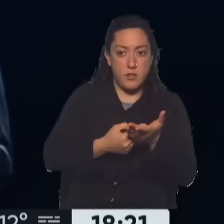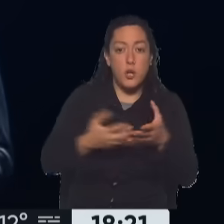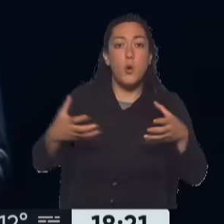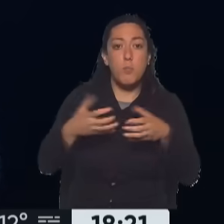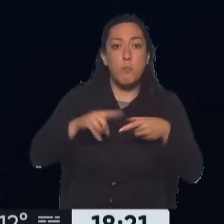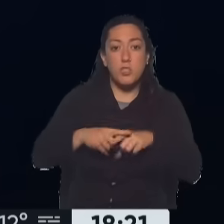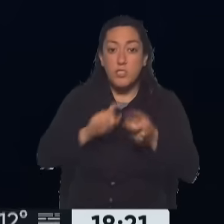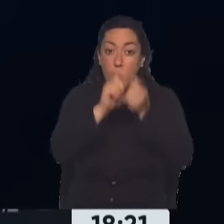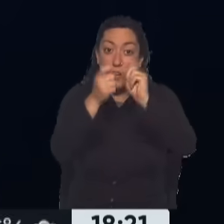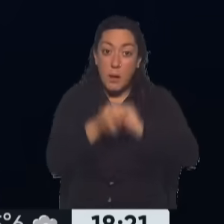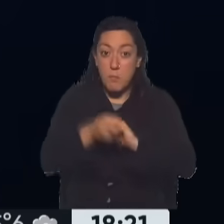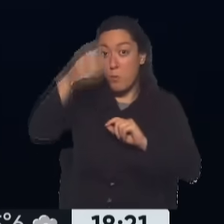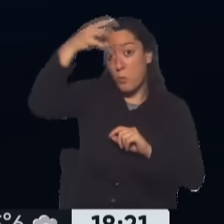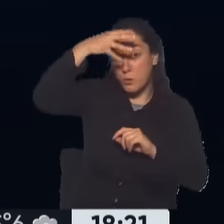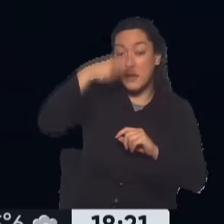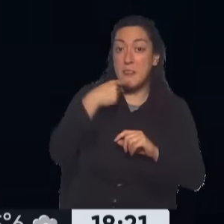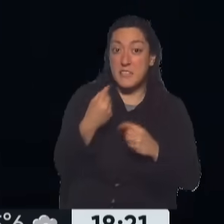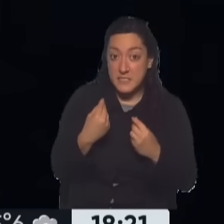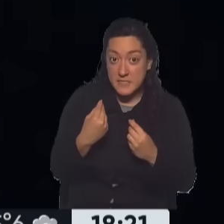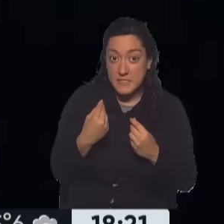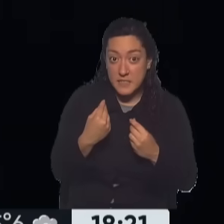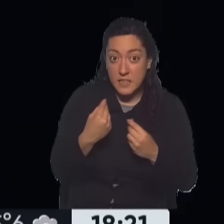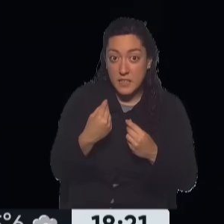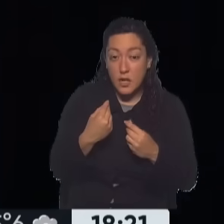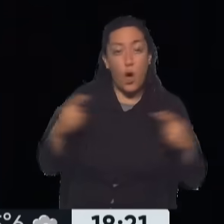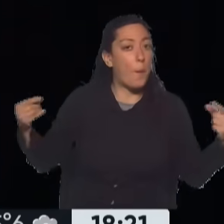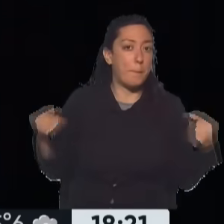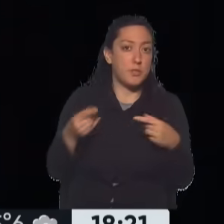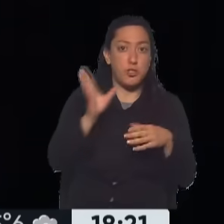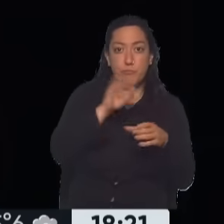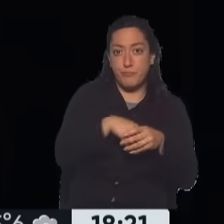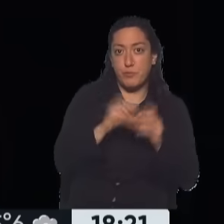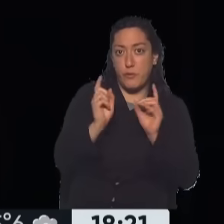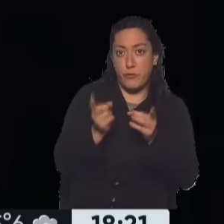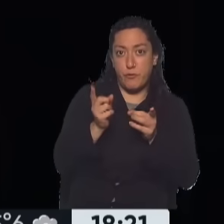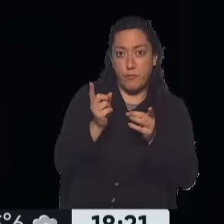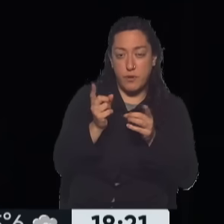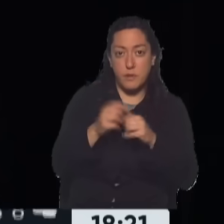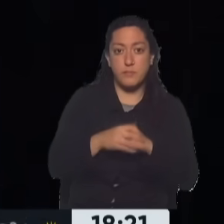Cambio, Bullrich aseguró que seguirá integrando la coalición opositora. ¿Quién es el